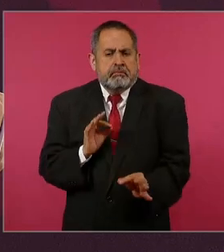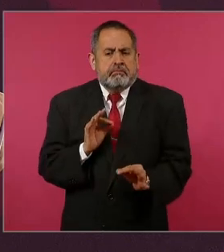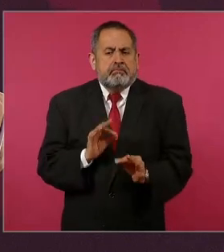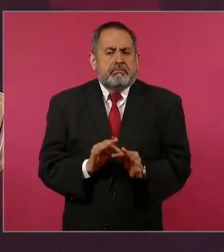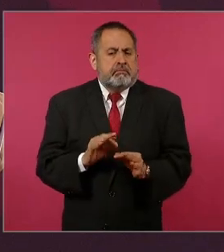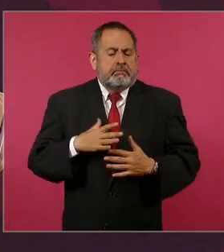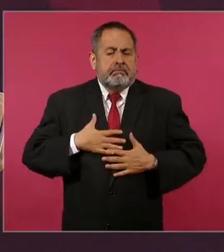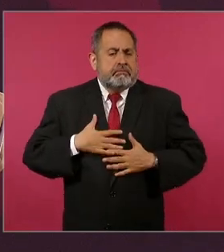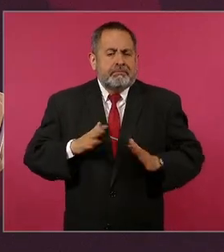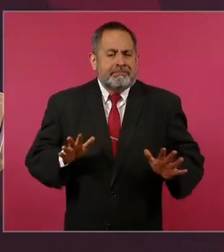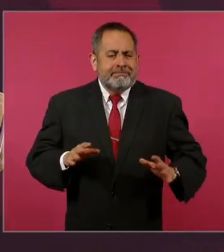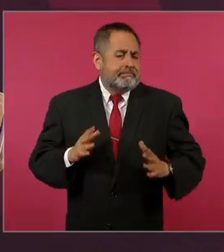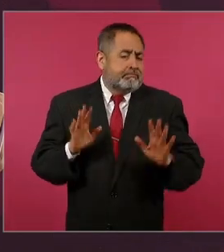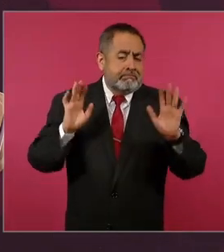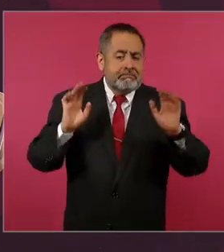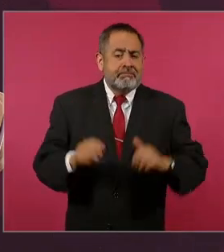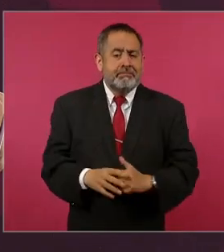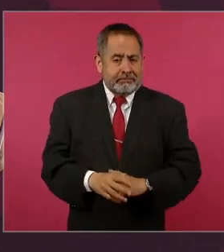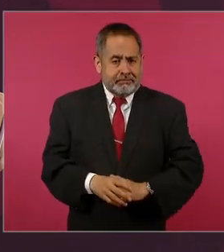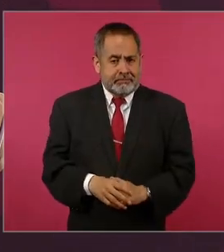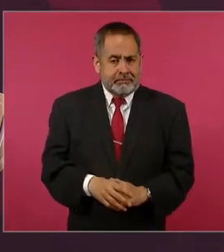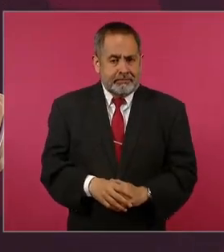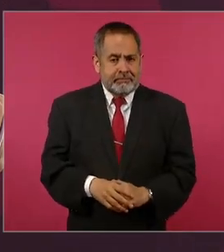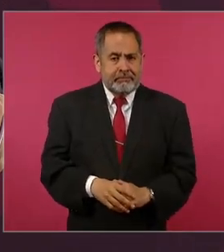El poder no